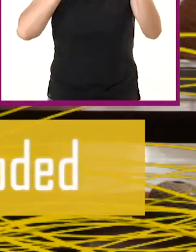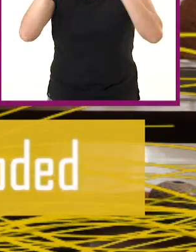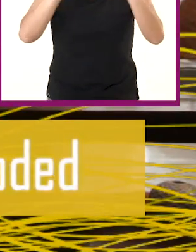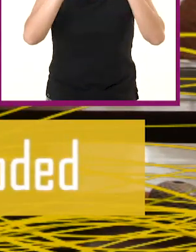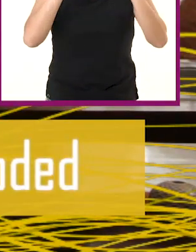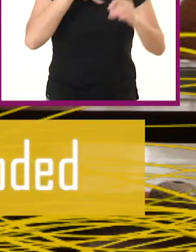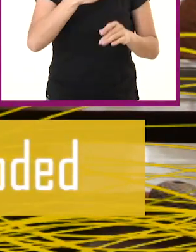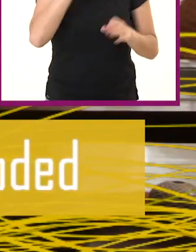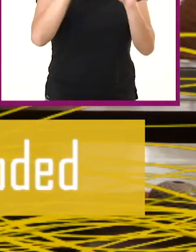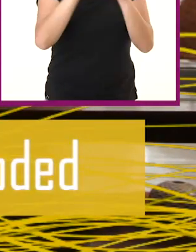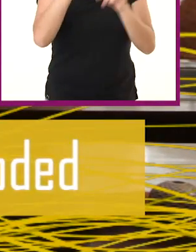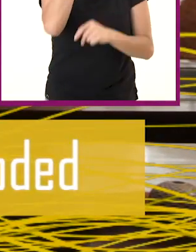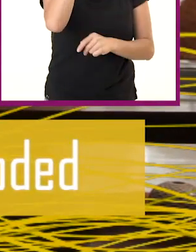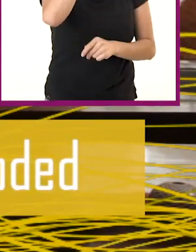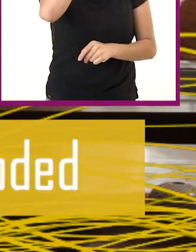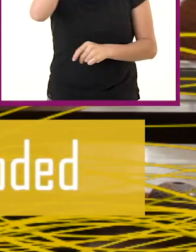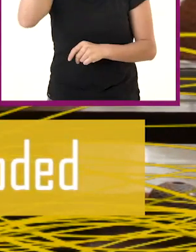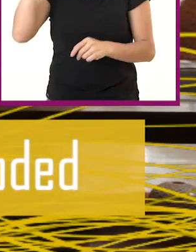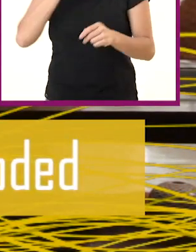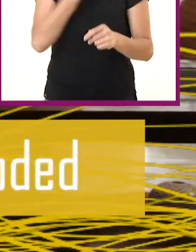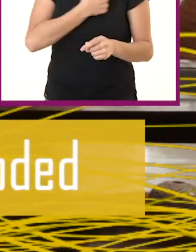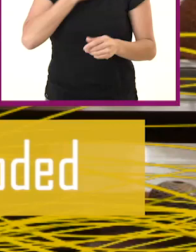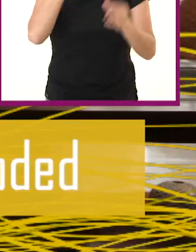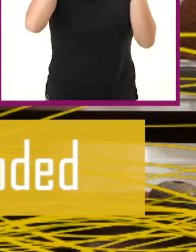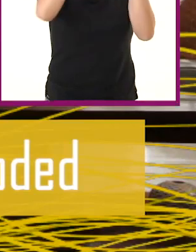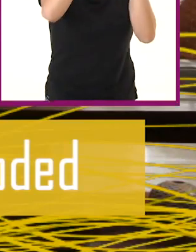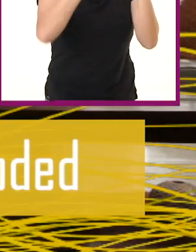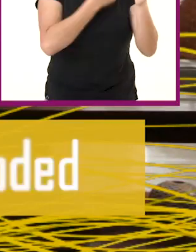comunicarme era a través de lo visual. Pintaba mucho.